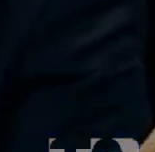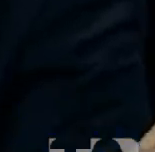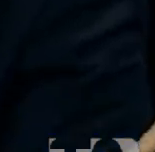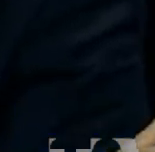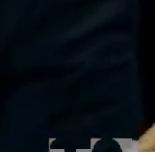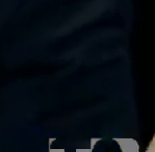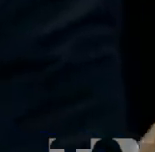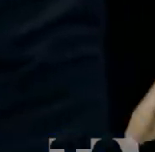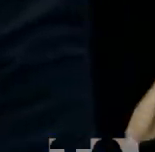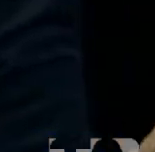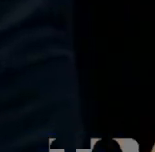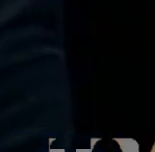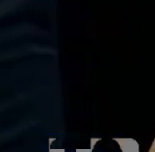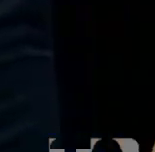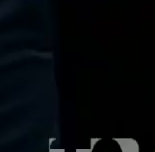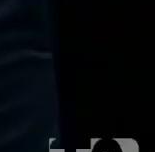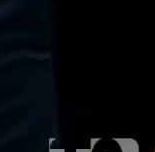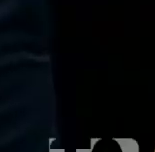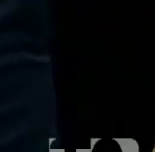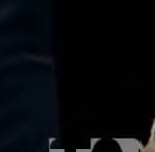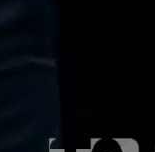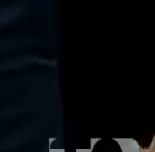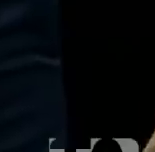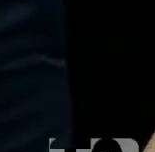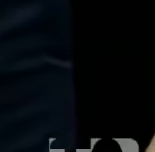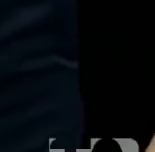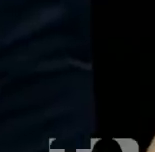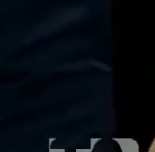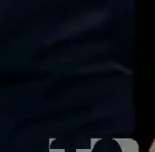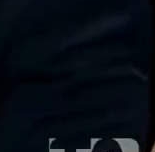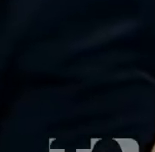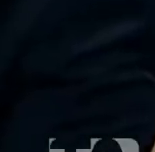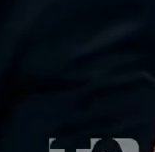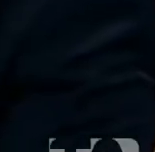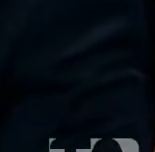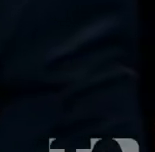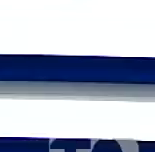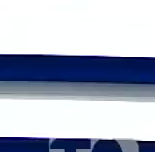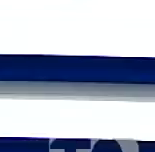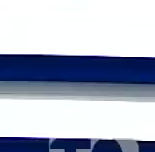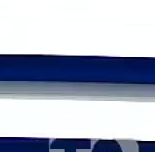si tomamos decisiones responsables en materia fiscal.